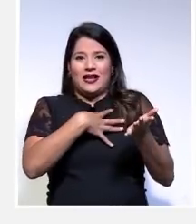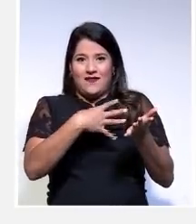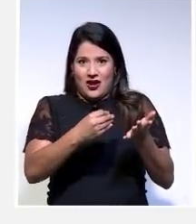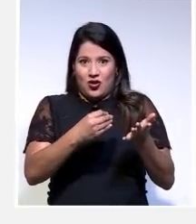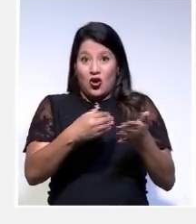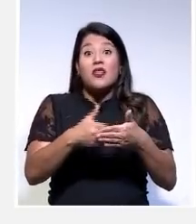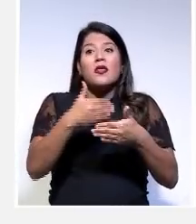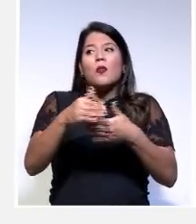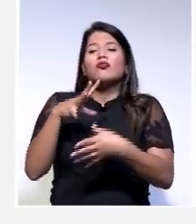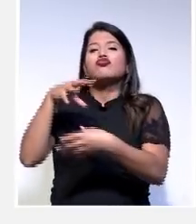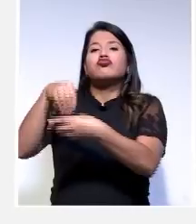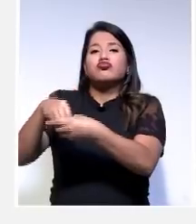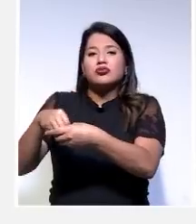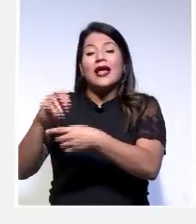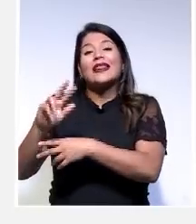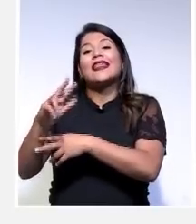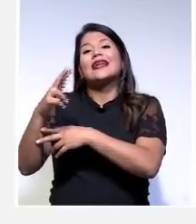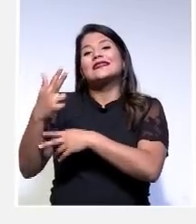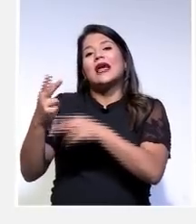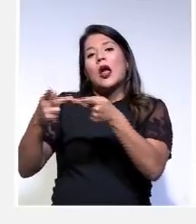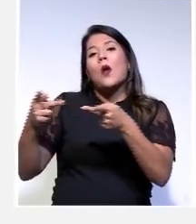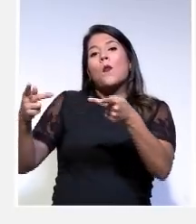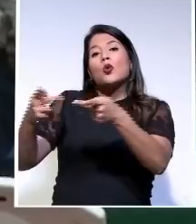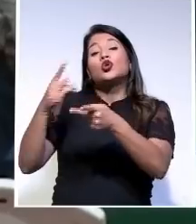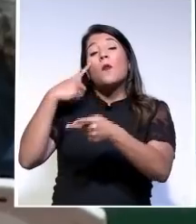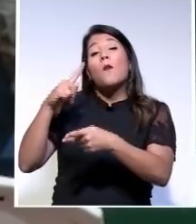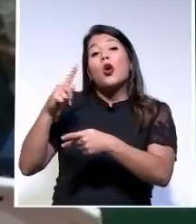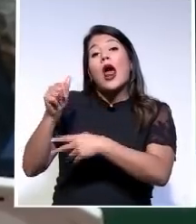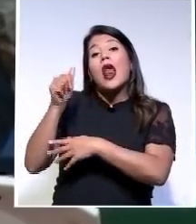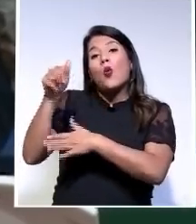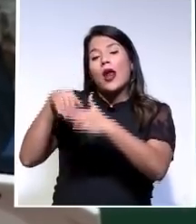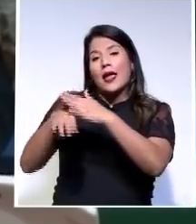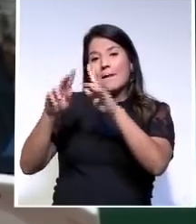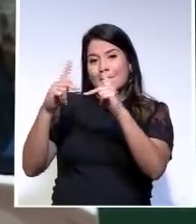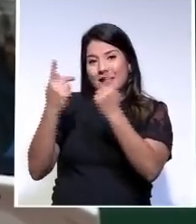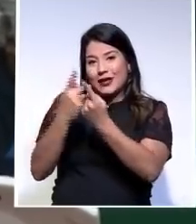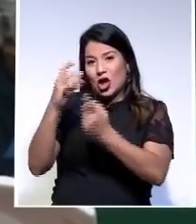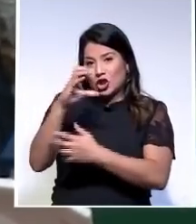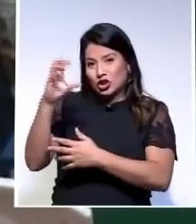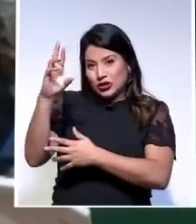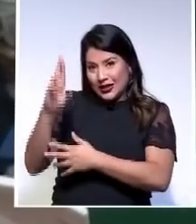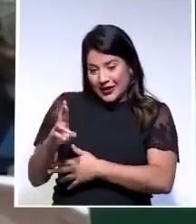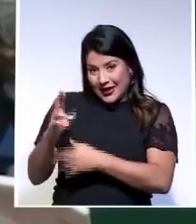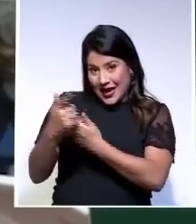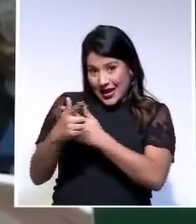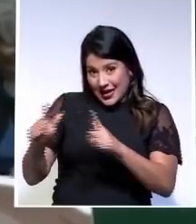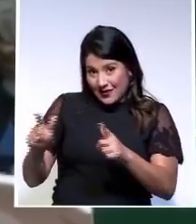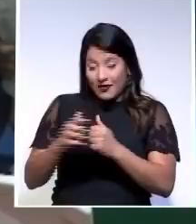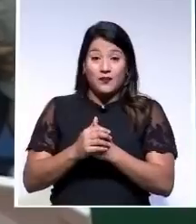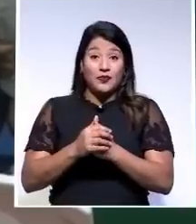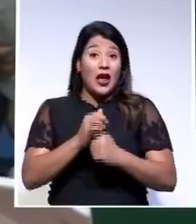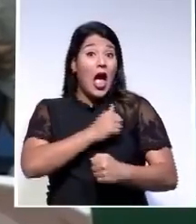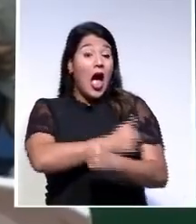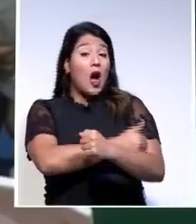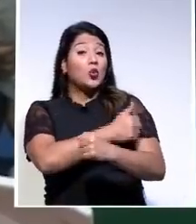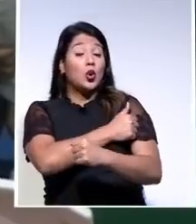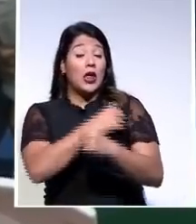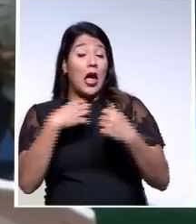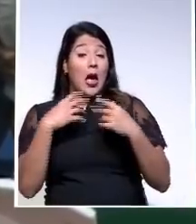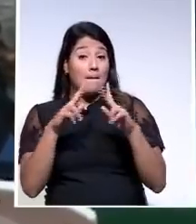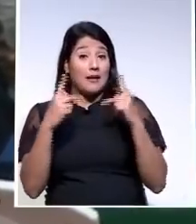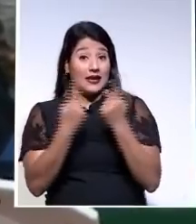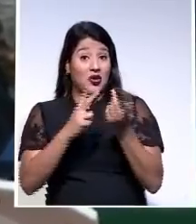tercer puesto por Alajuela de Costa Rica Libre. Ante estos movimientos, las autoridades verdiblancas explicaron que entienden la salida de